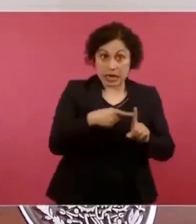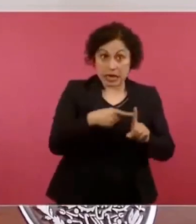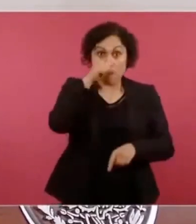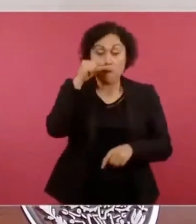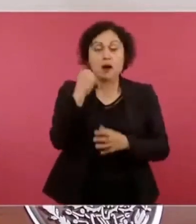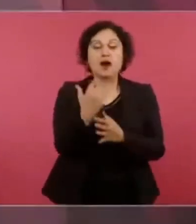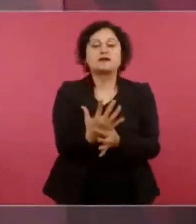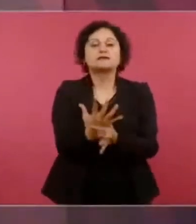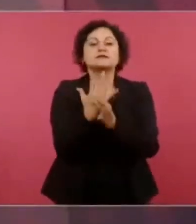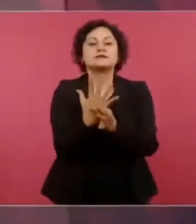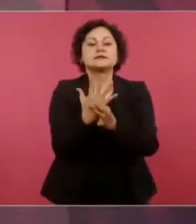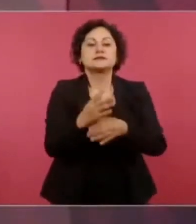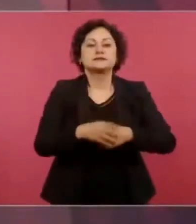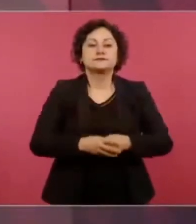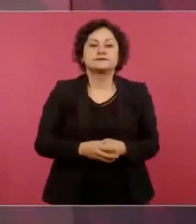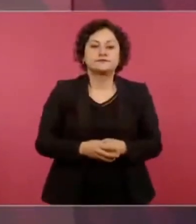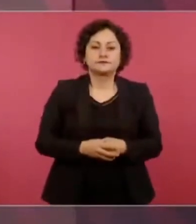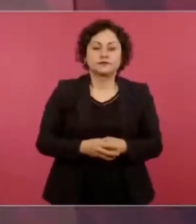nos acompañe